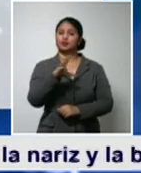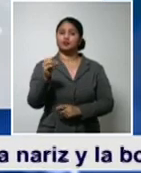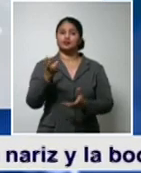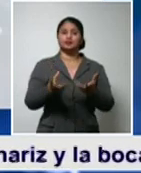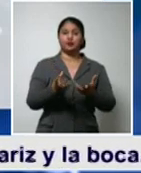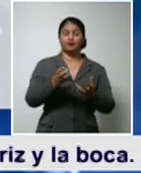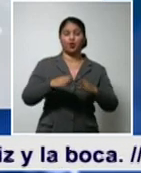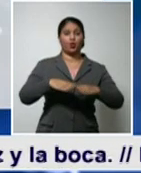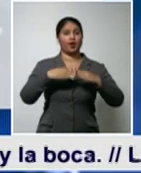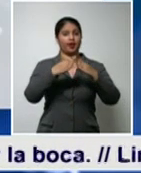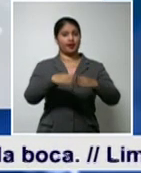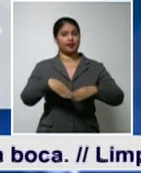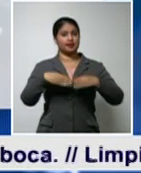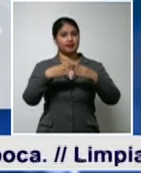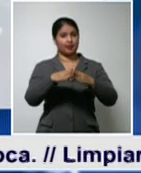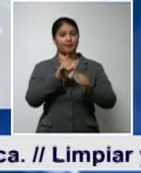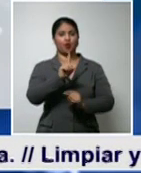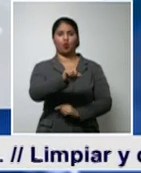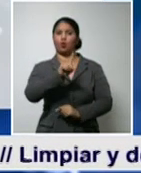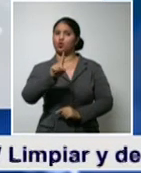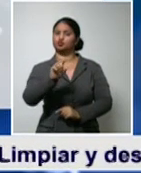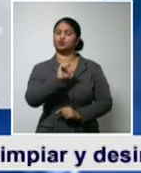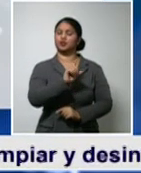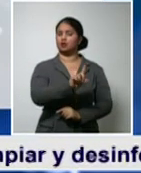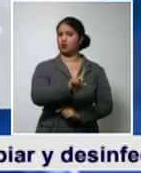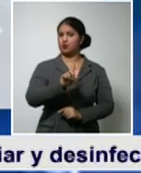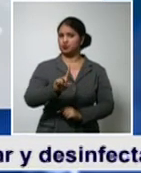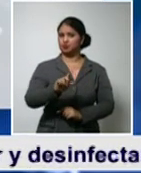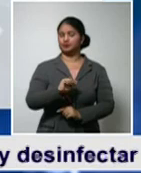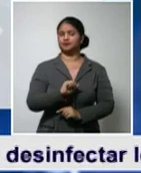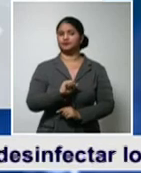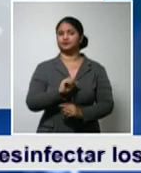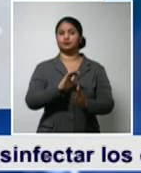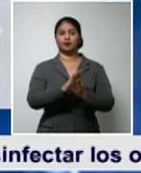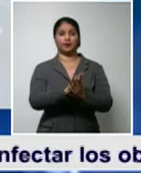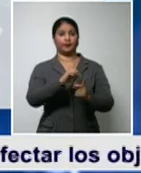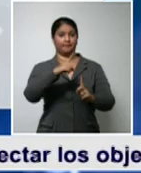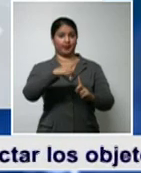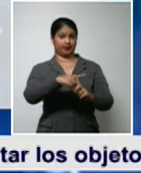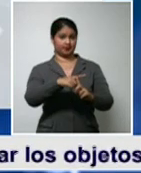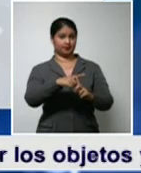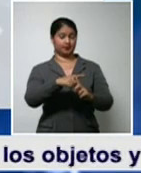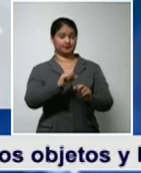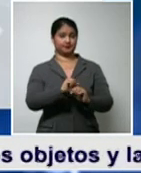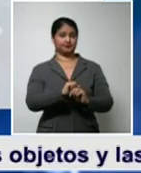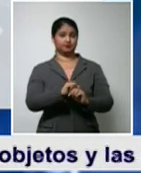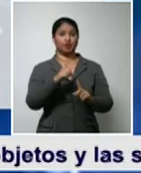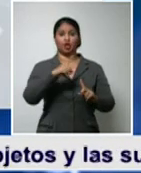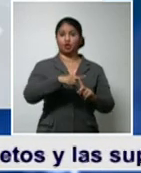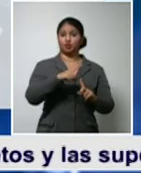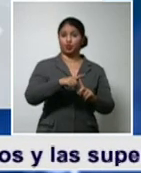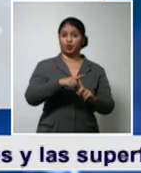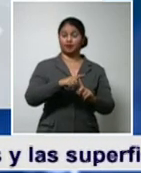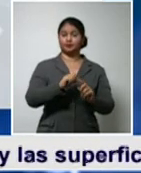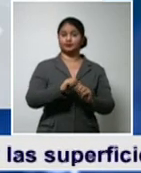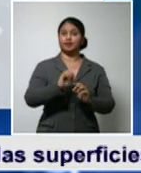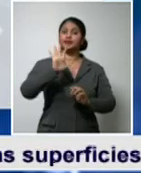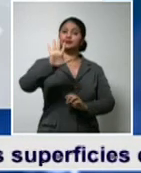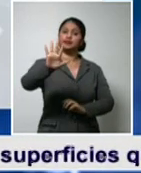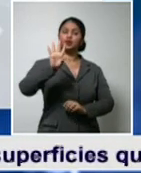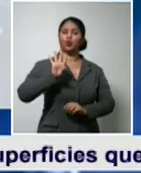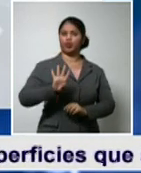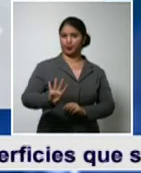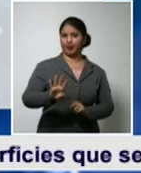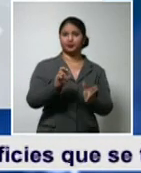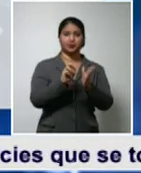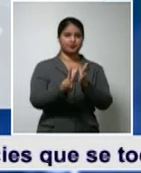con 11 casos cada uno, y Matanzas con 5 casos y Las Tunas con 4, pues son las provincias que